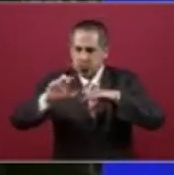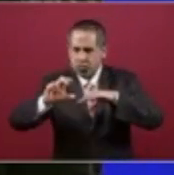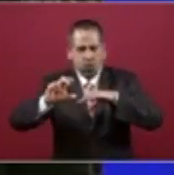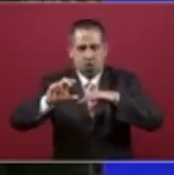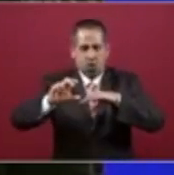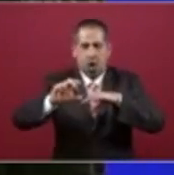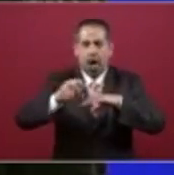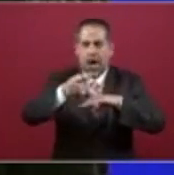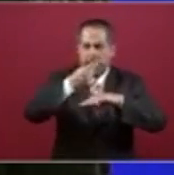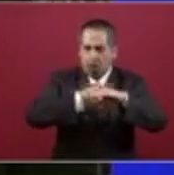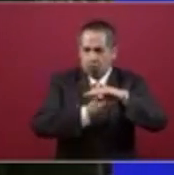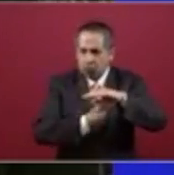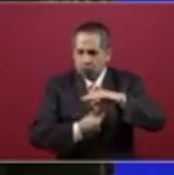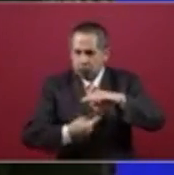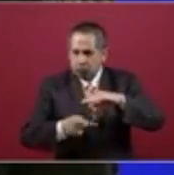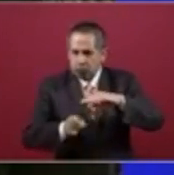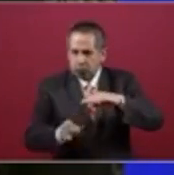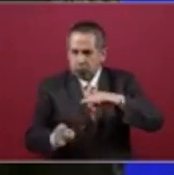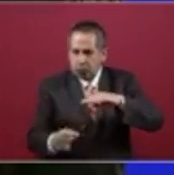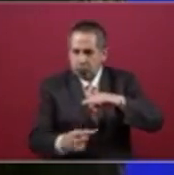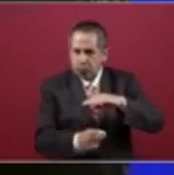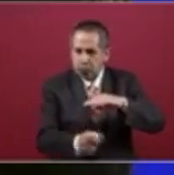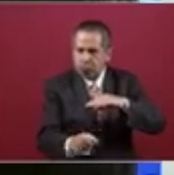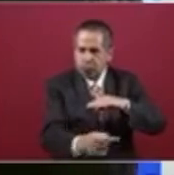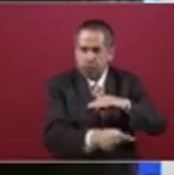en el fondo del mar. Y